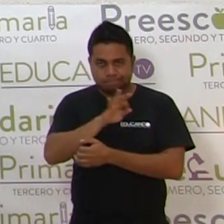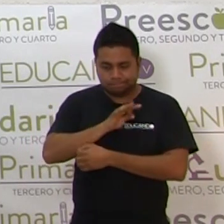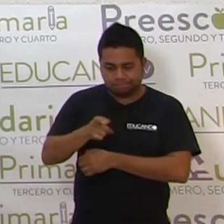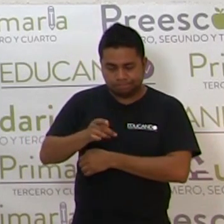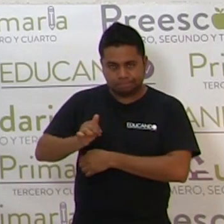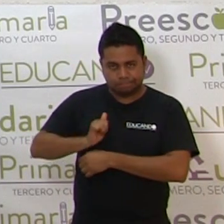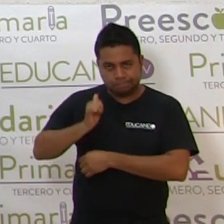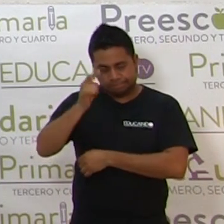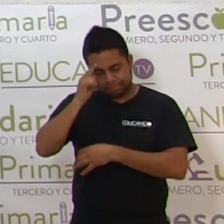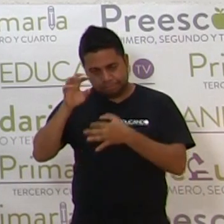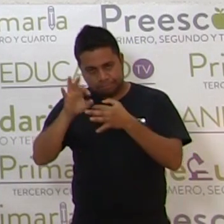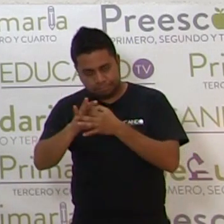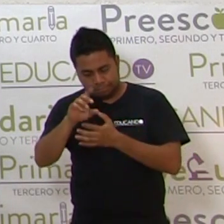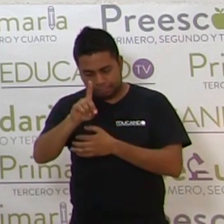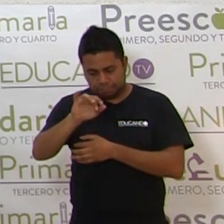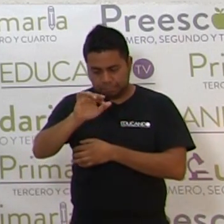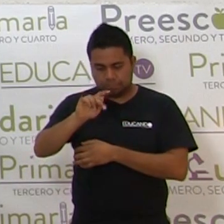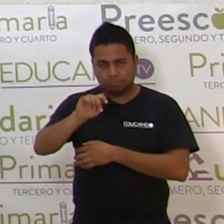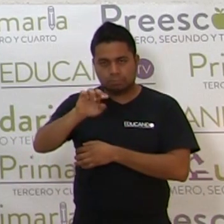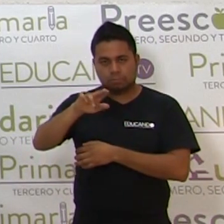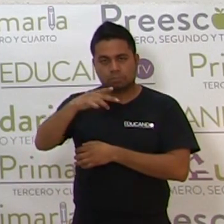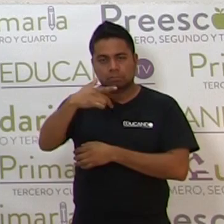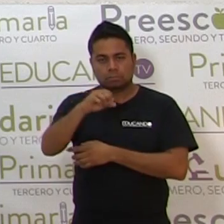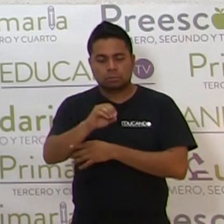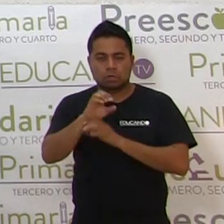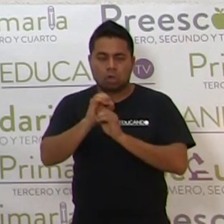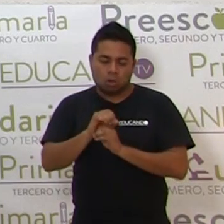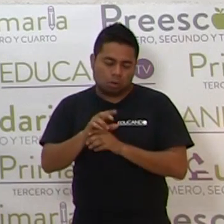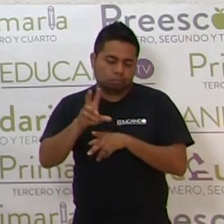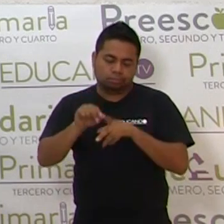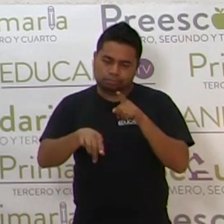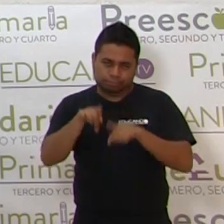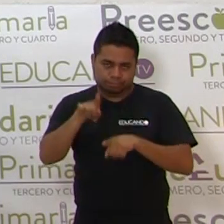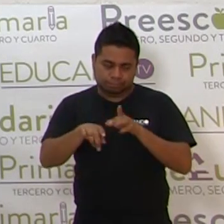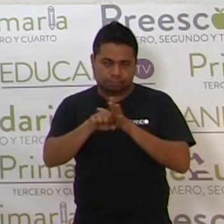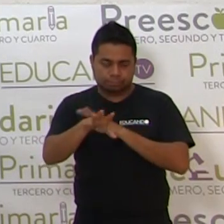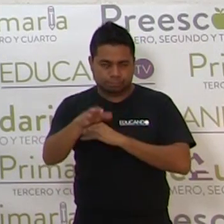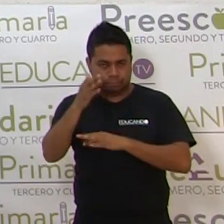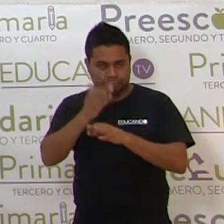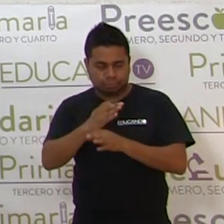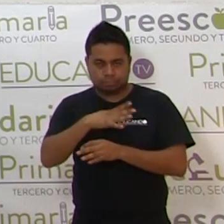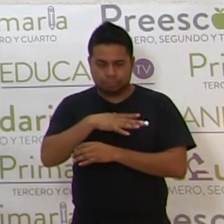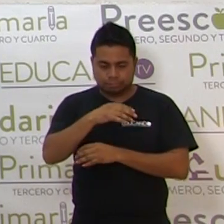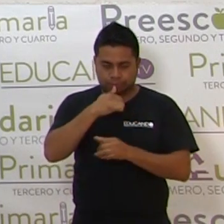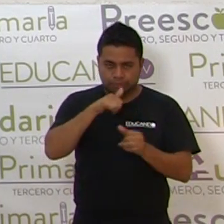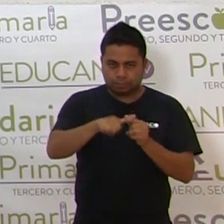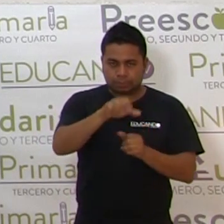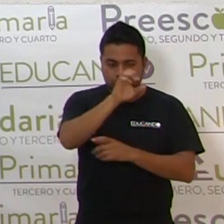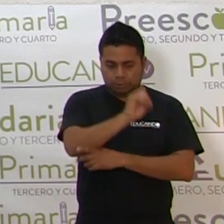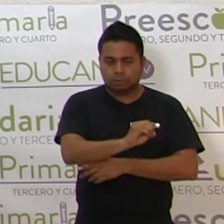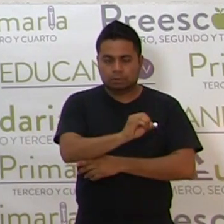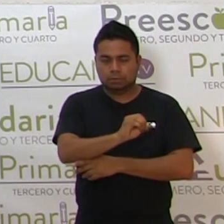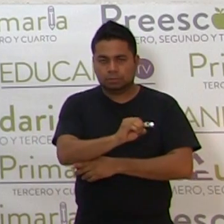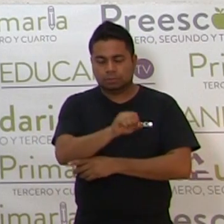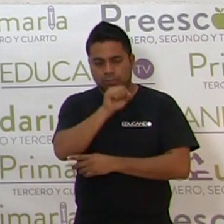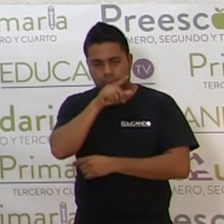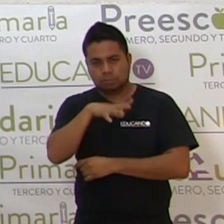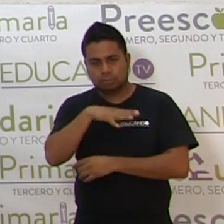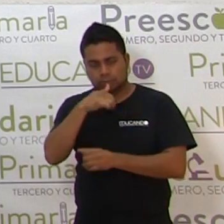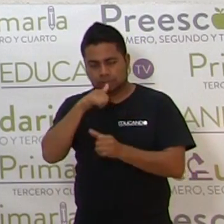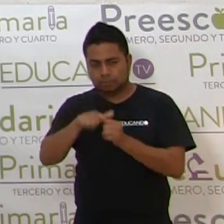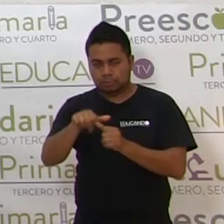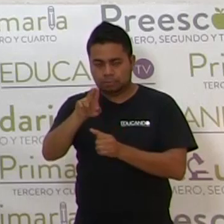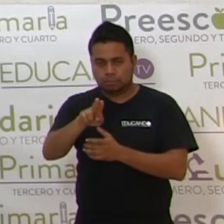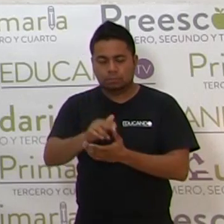momento podemos hacer diptongos o no. En este caso tenemos una O y tenemos una